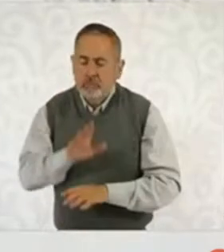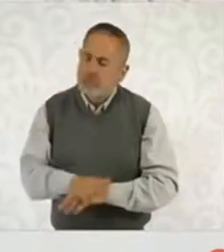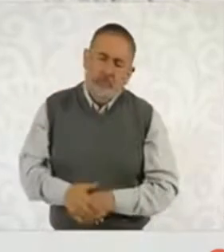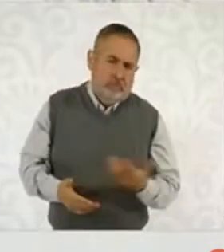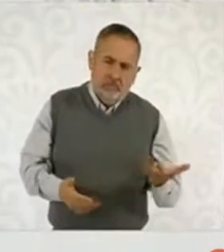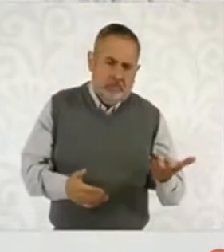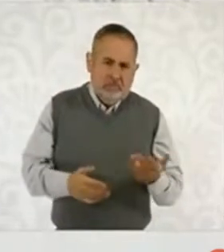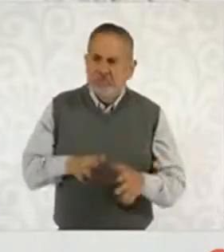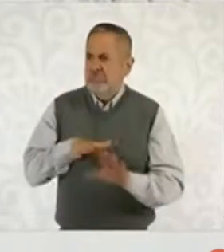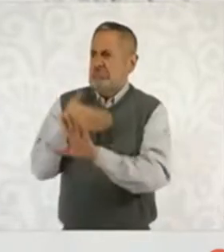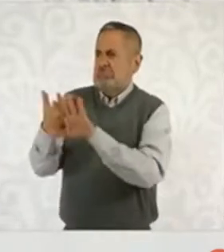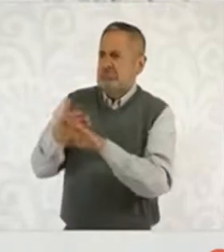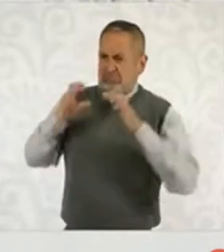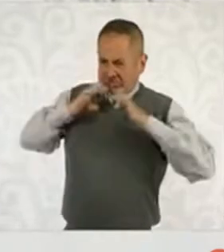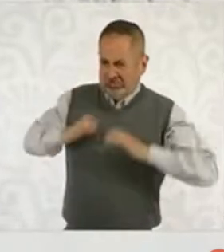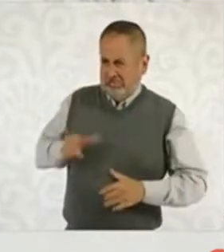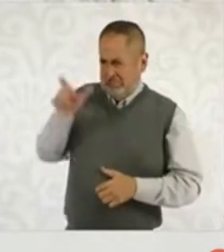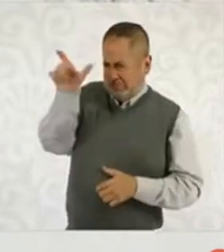vinculadas a su físico,